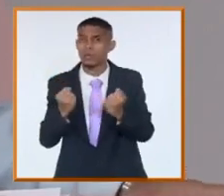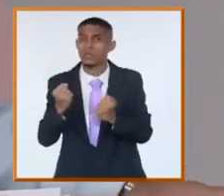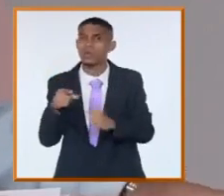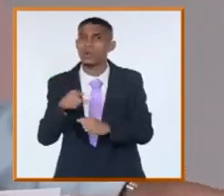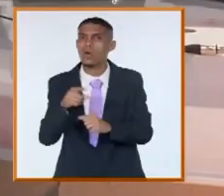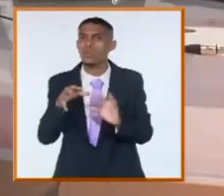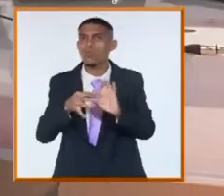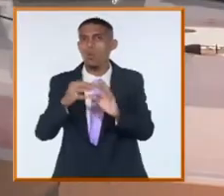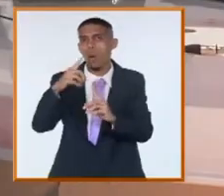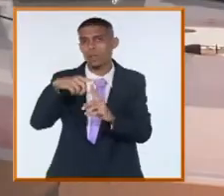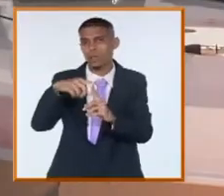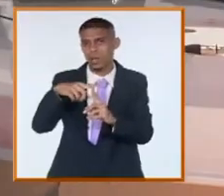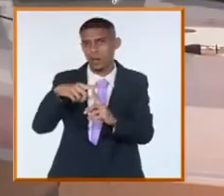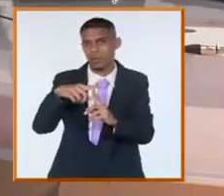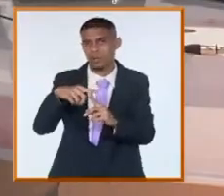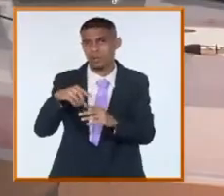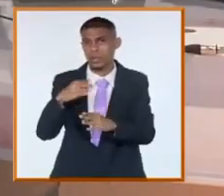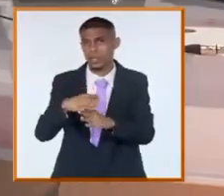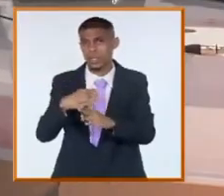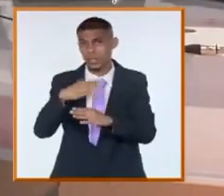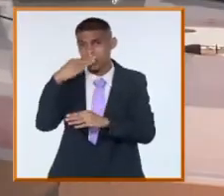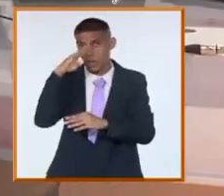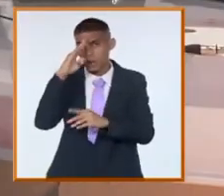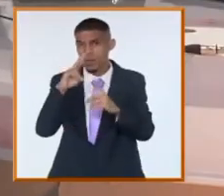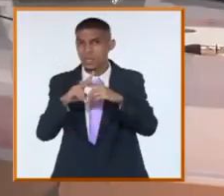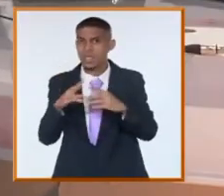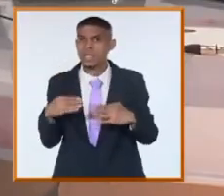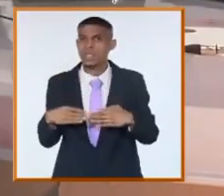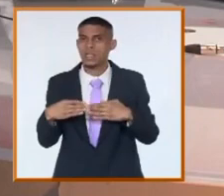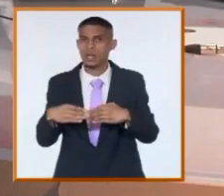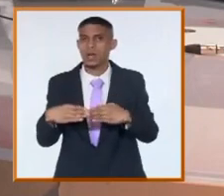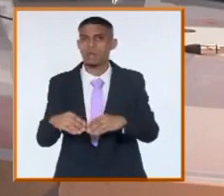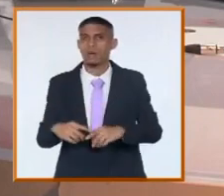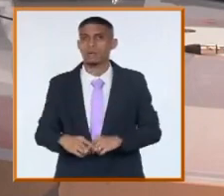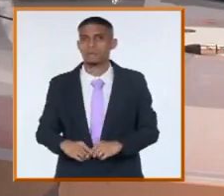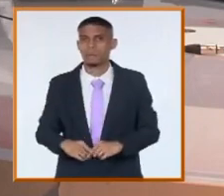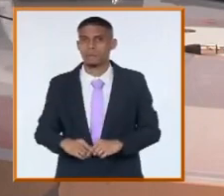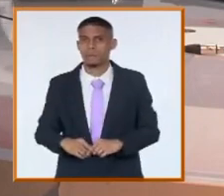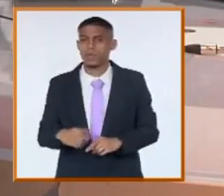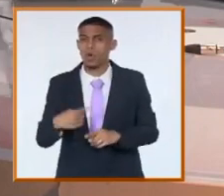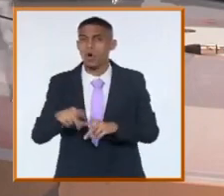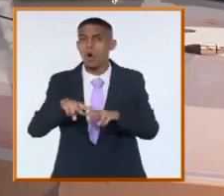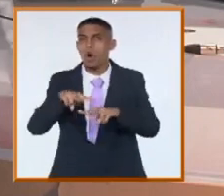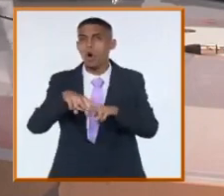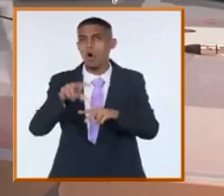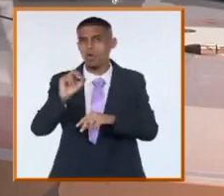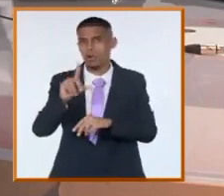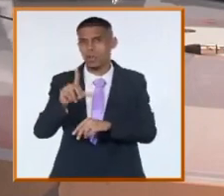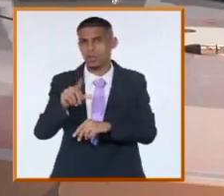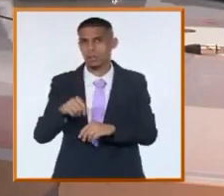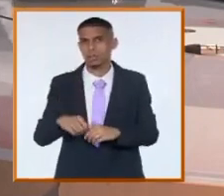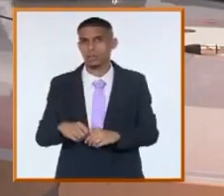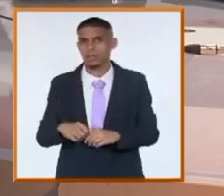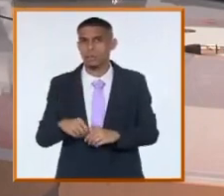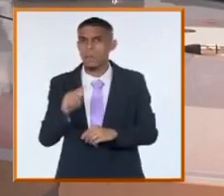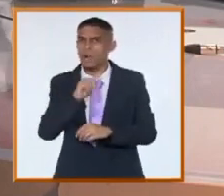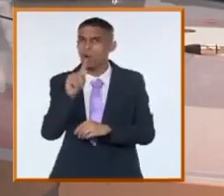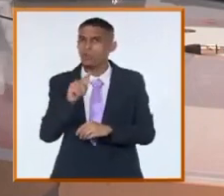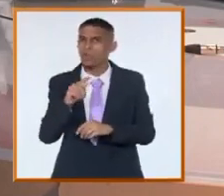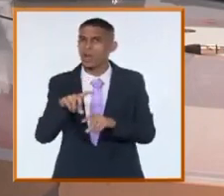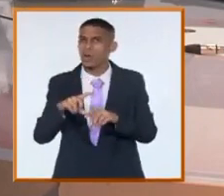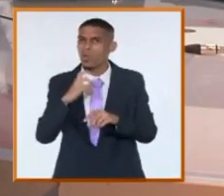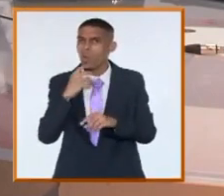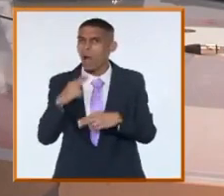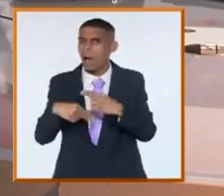guantánamo Santiago Grama Y una parte importante de Holguín cuánto puede producir esa planta un millón doscientas